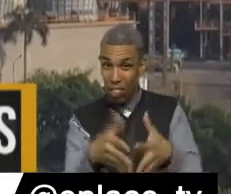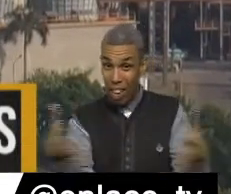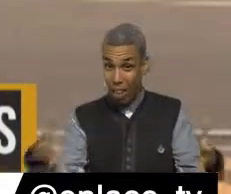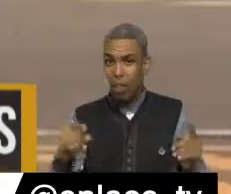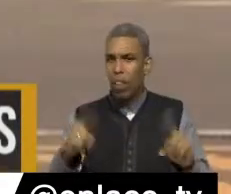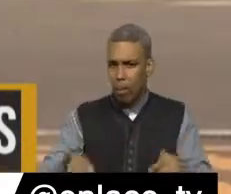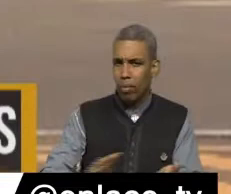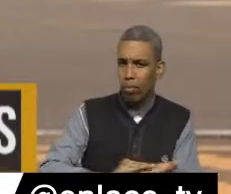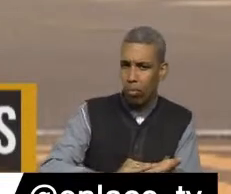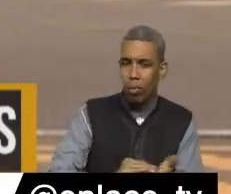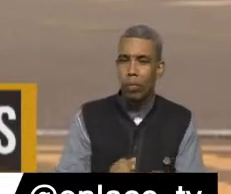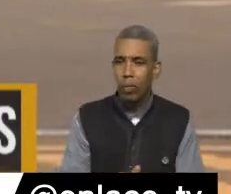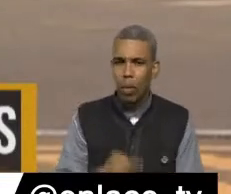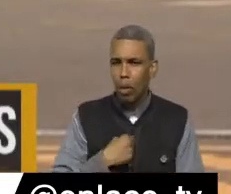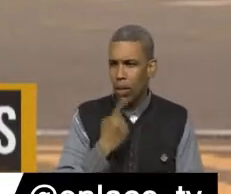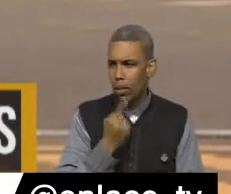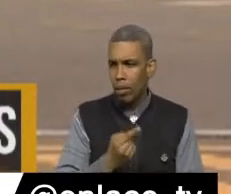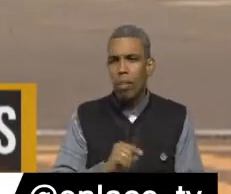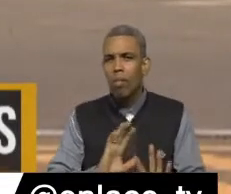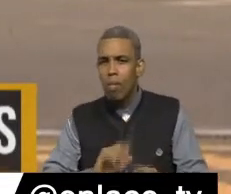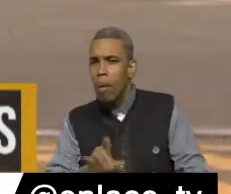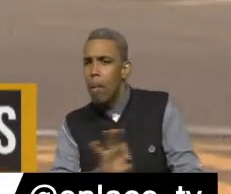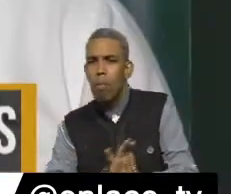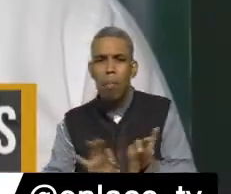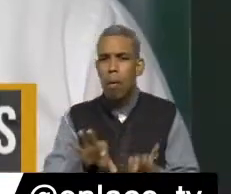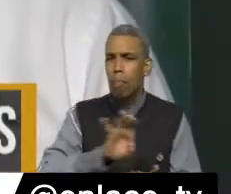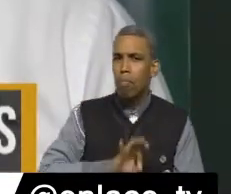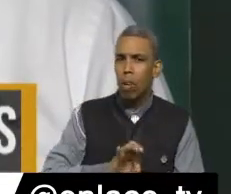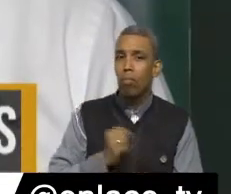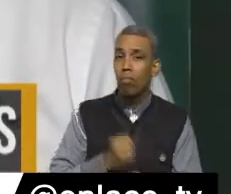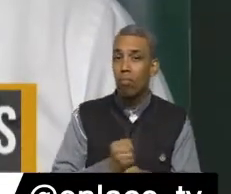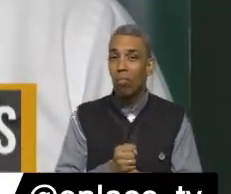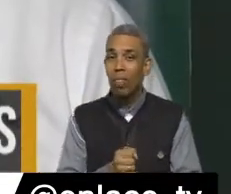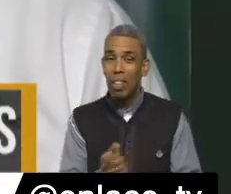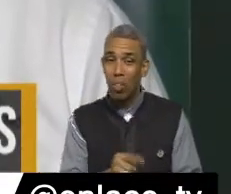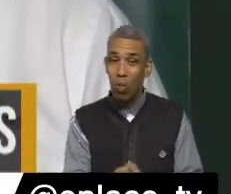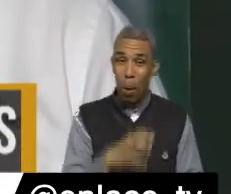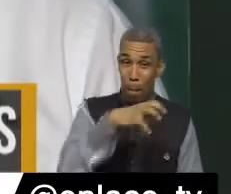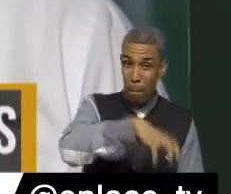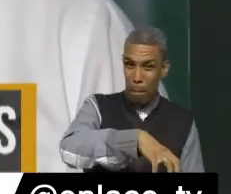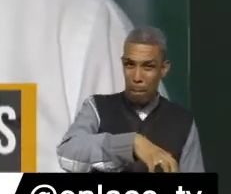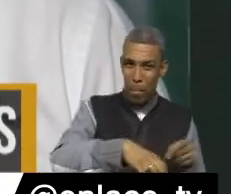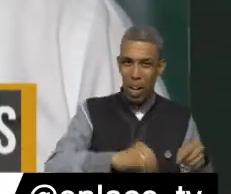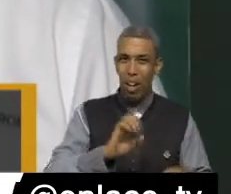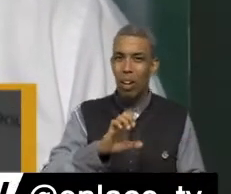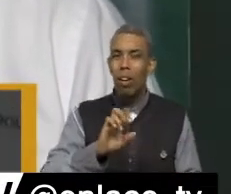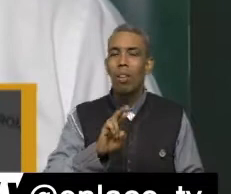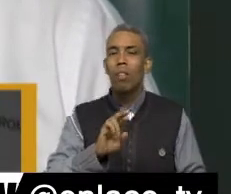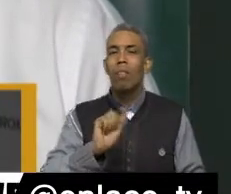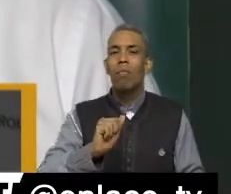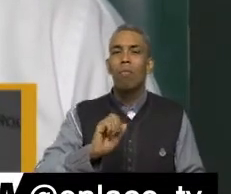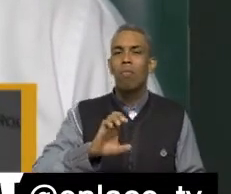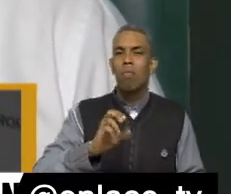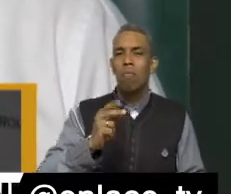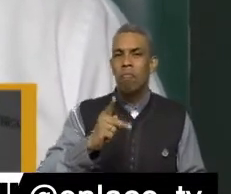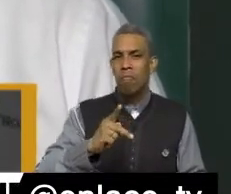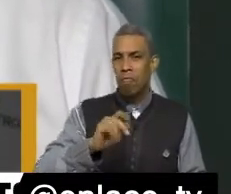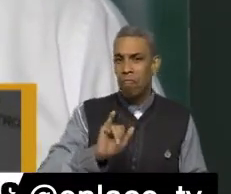contratación de personal en los trabajos de las paradas de las plantas de cracking. Nosotros venimos trabajando con un grupo de aliados